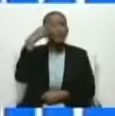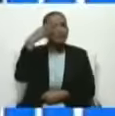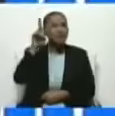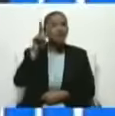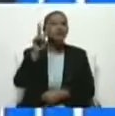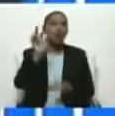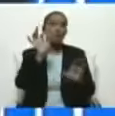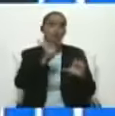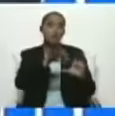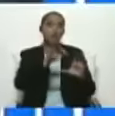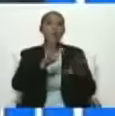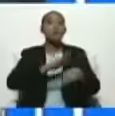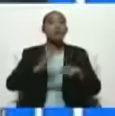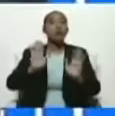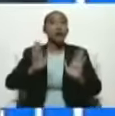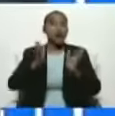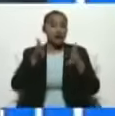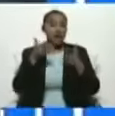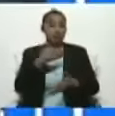México porque ganó Claudia.